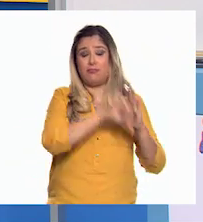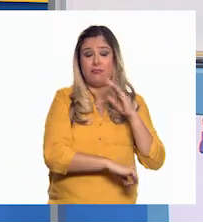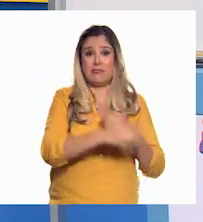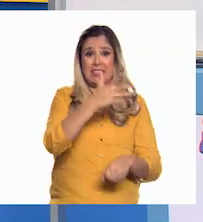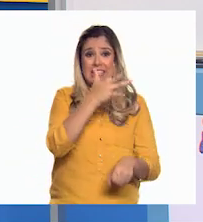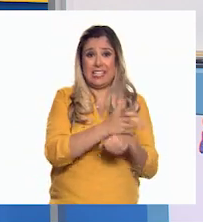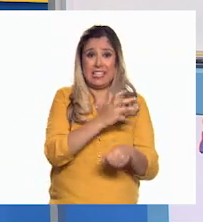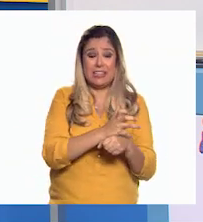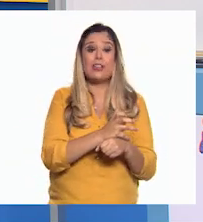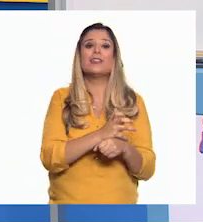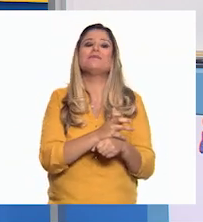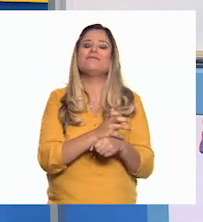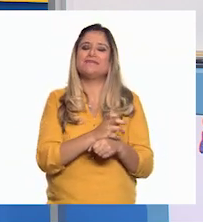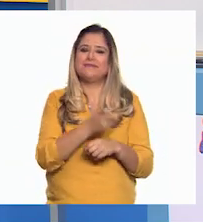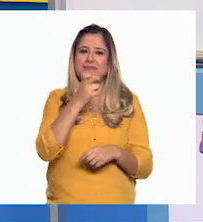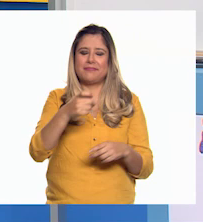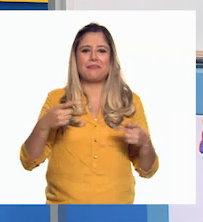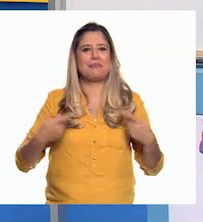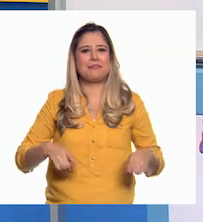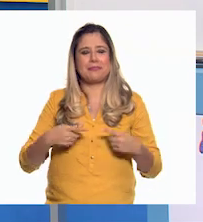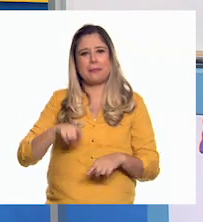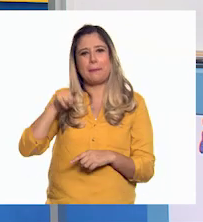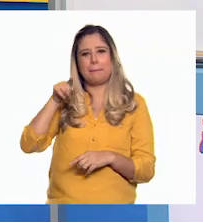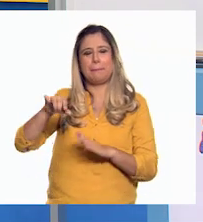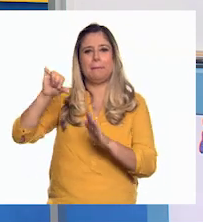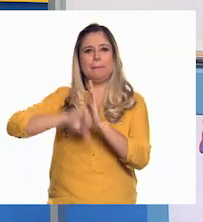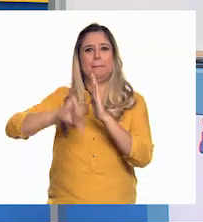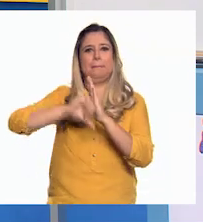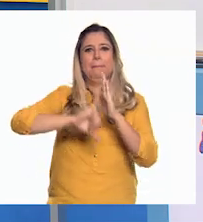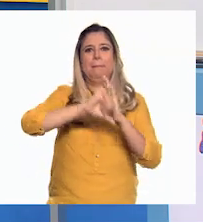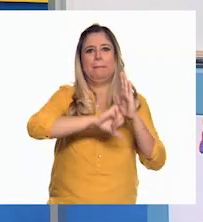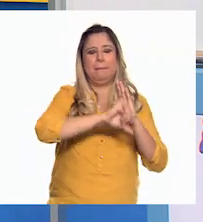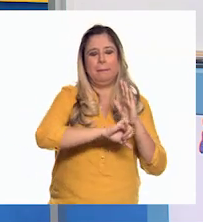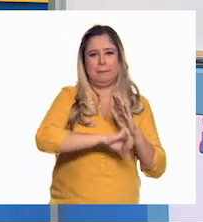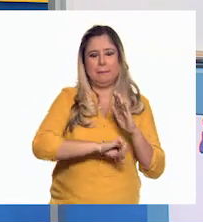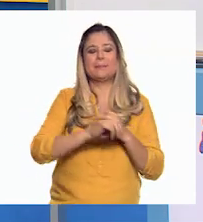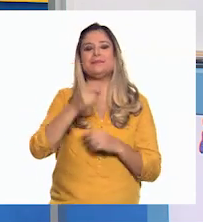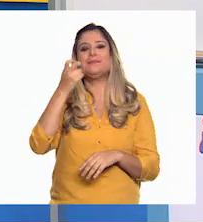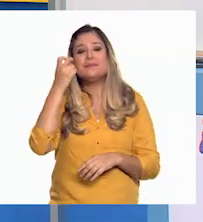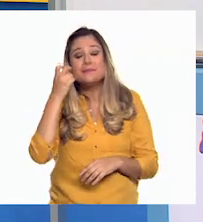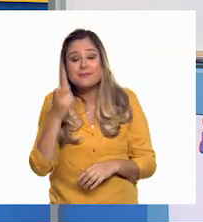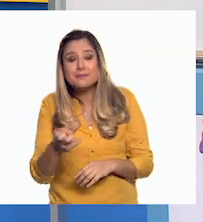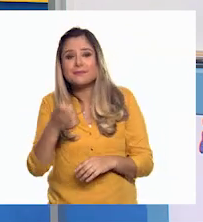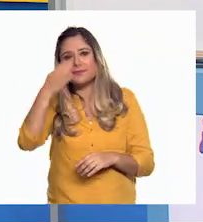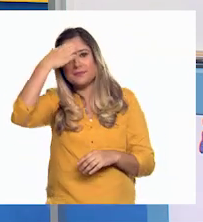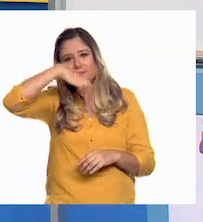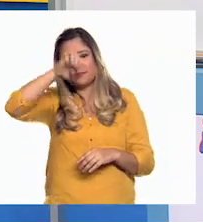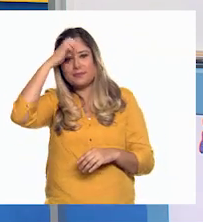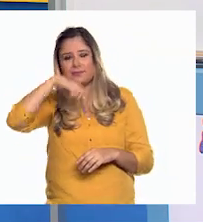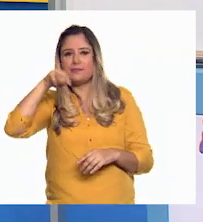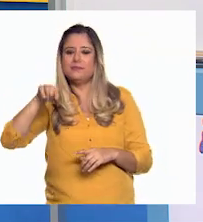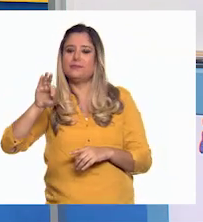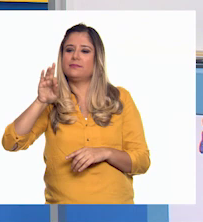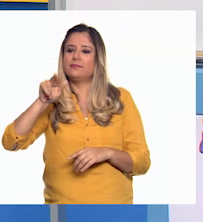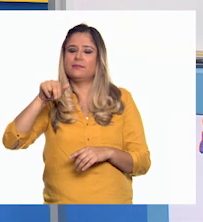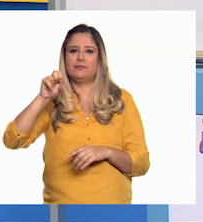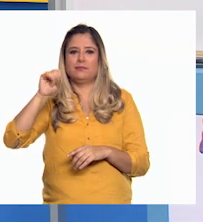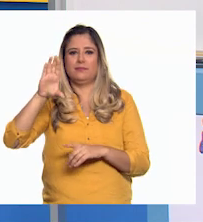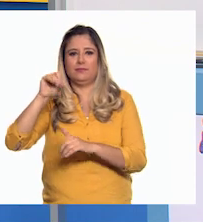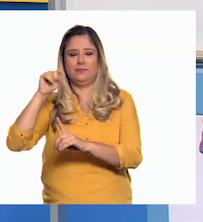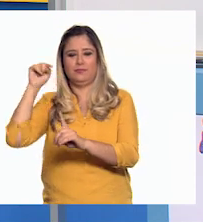de primaria y entonces su personaje reprueba también. Y fue a partir de esa experiencia que Francisco